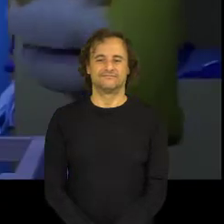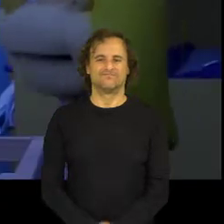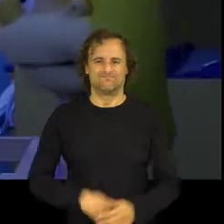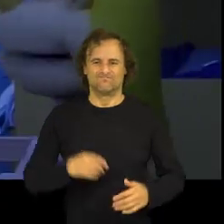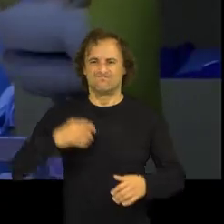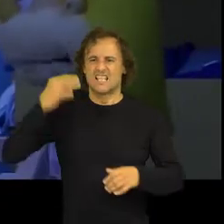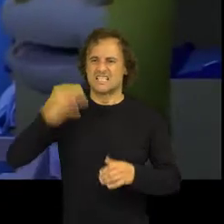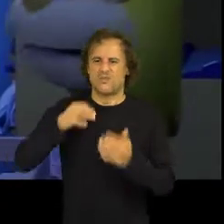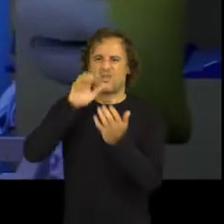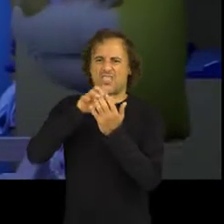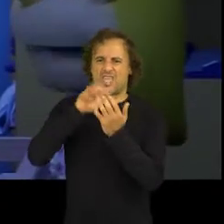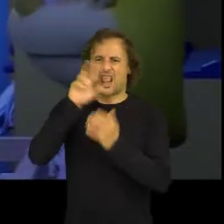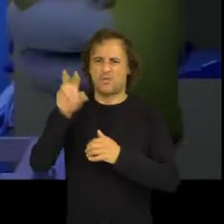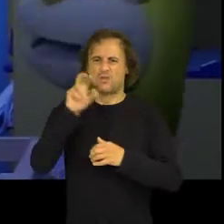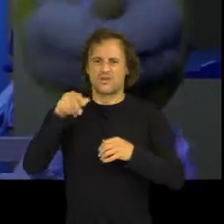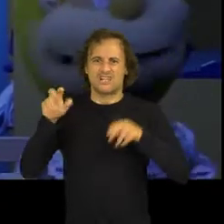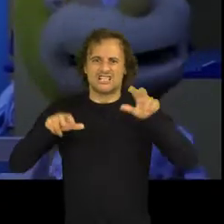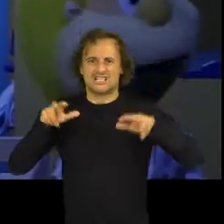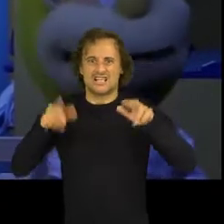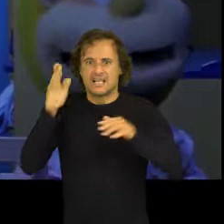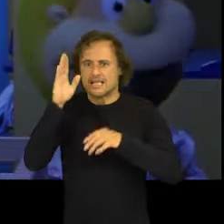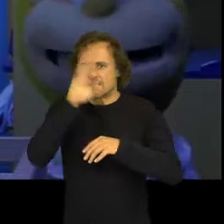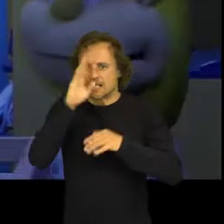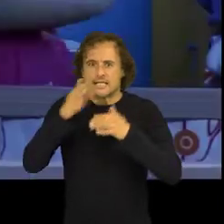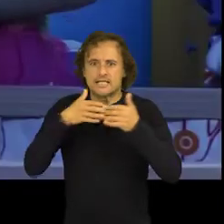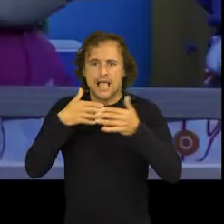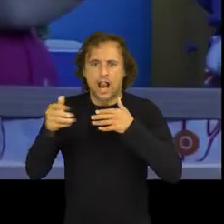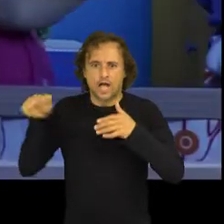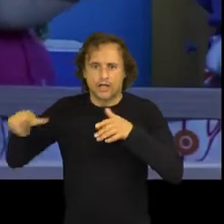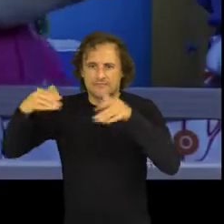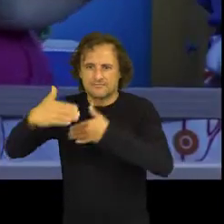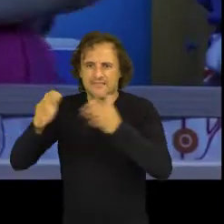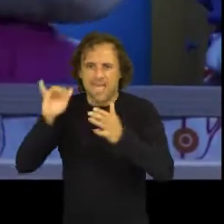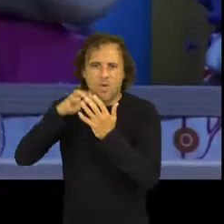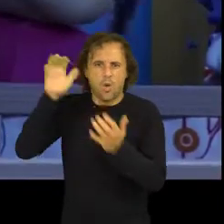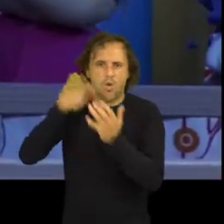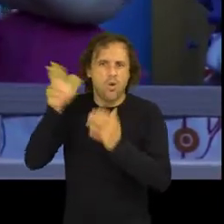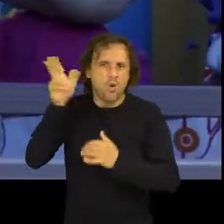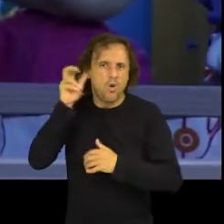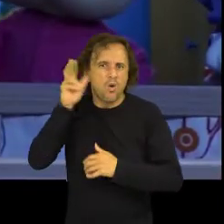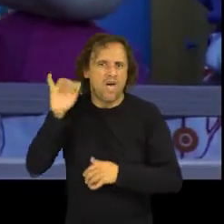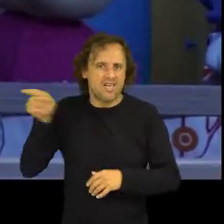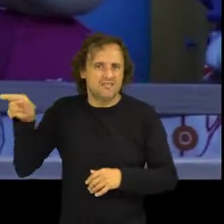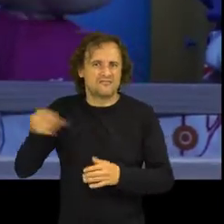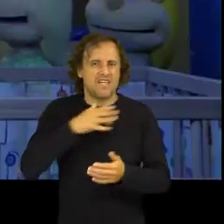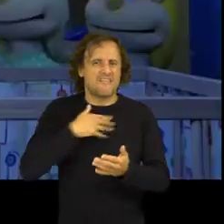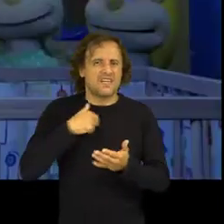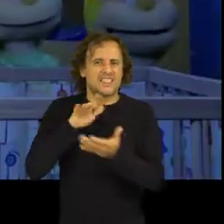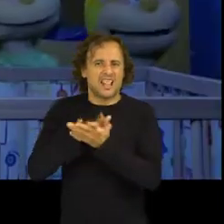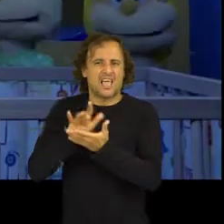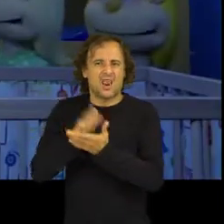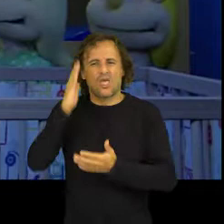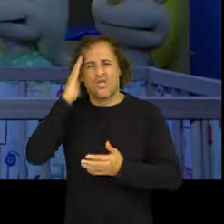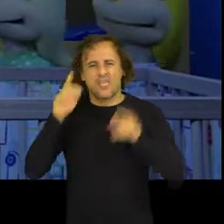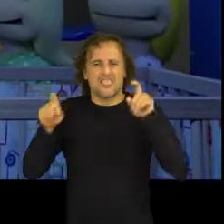Está agochado na sala. Os bramidos veñen do salón. Pois deixádeo tranquilo. Quererá descansar.